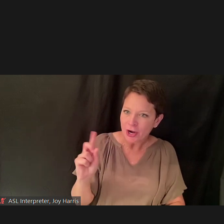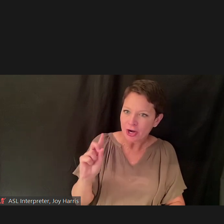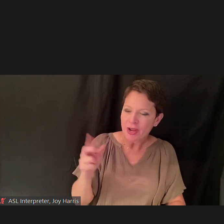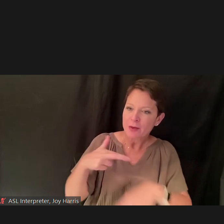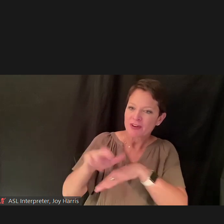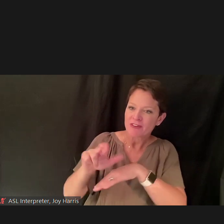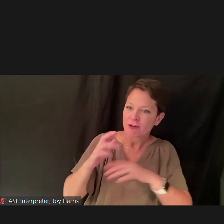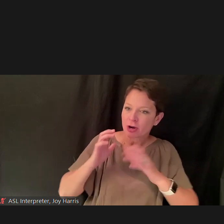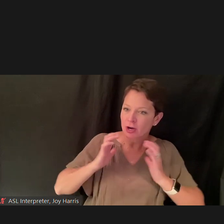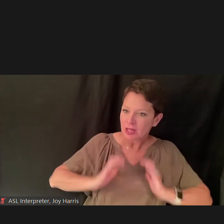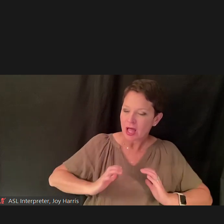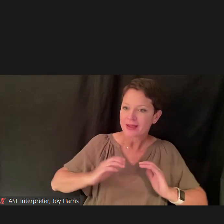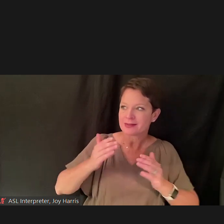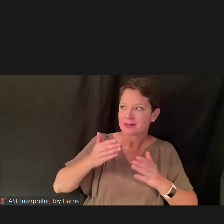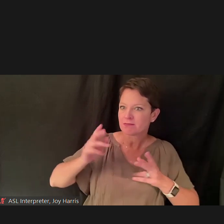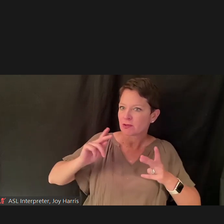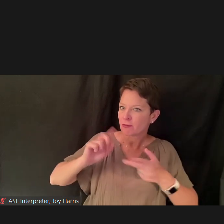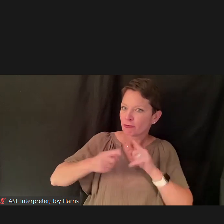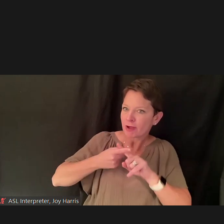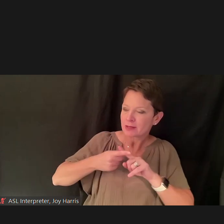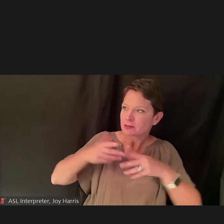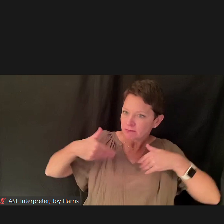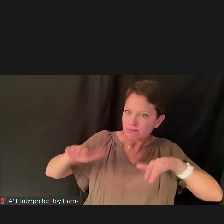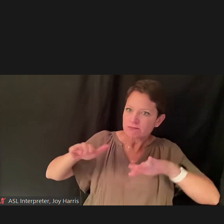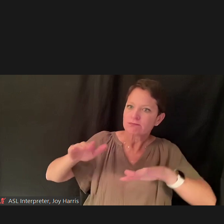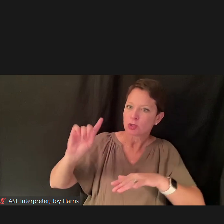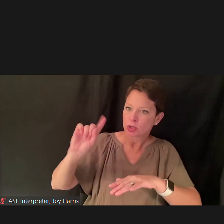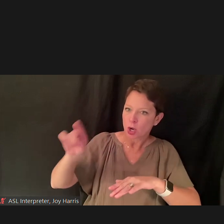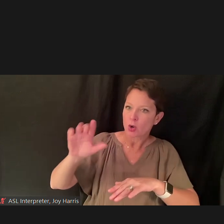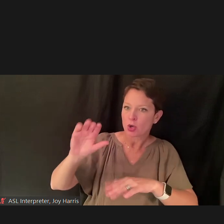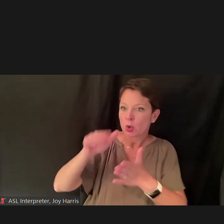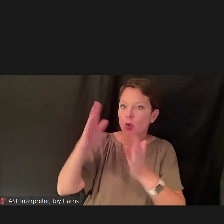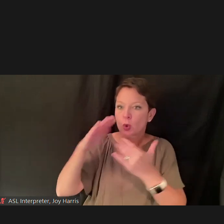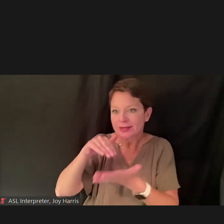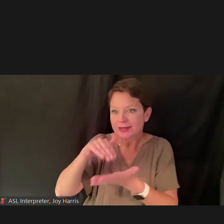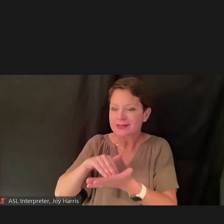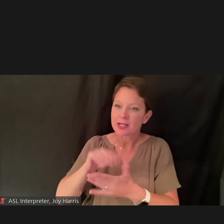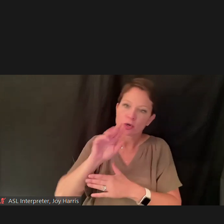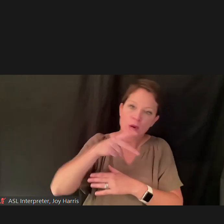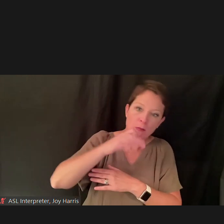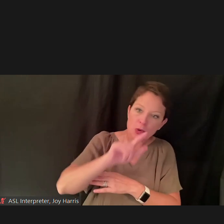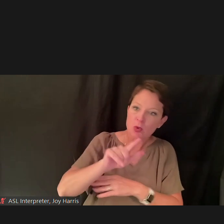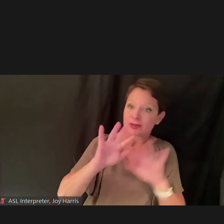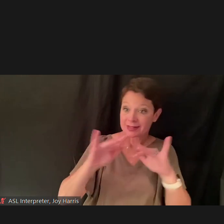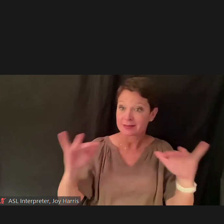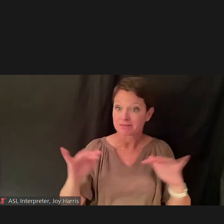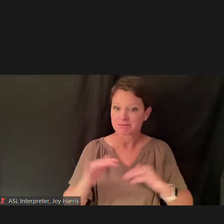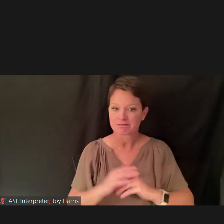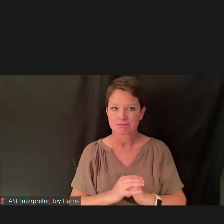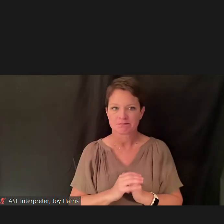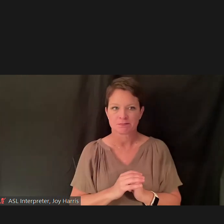y lo accesen para sus vecinos y clientes.